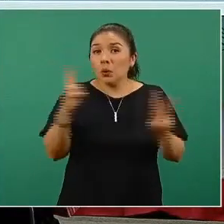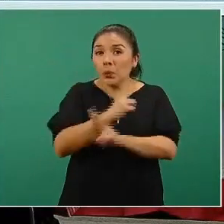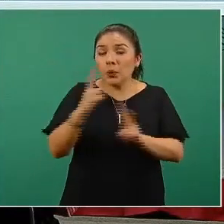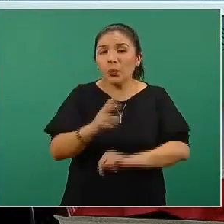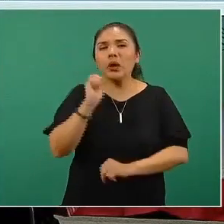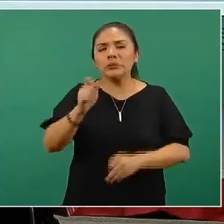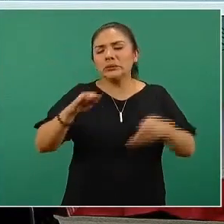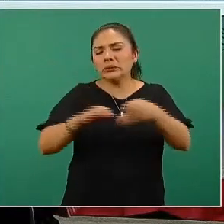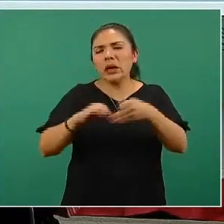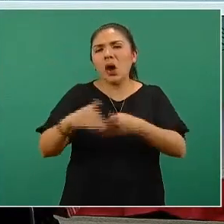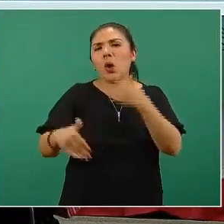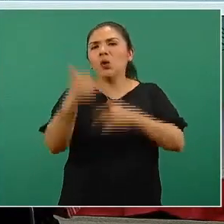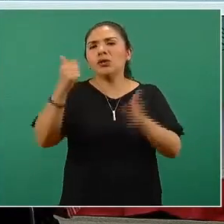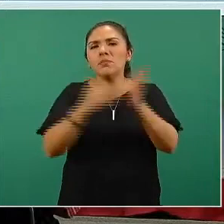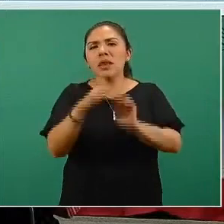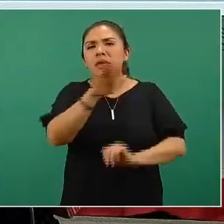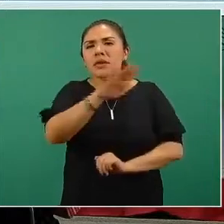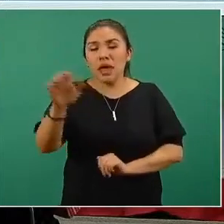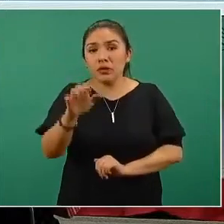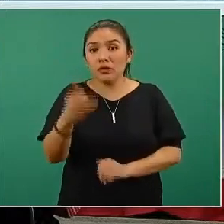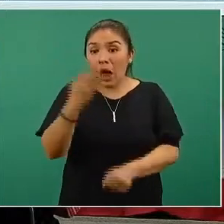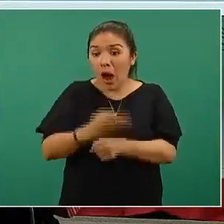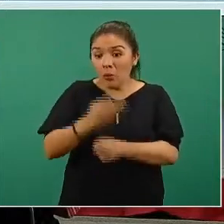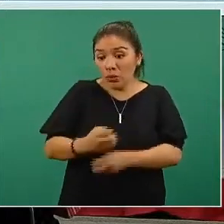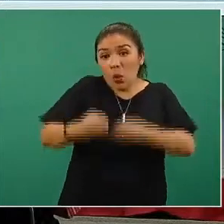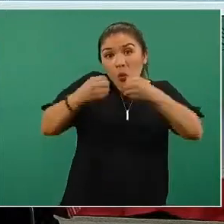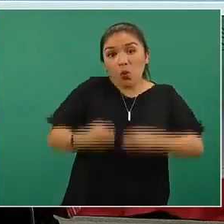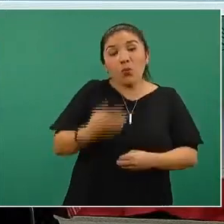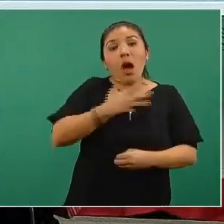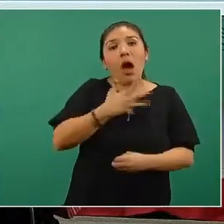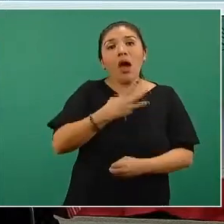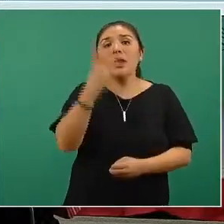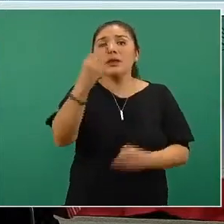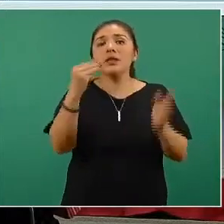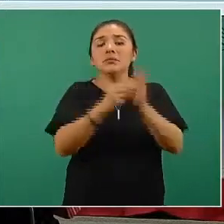casi 11.500, de las cuales tenemos actualmente ocupada